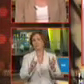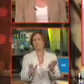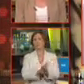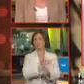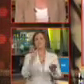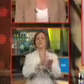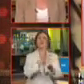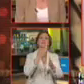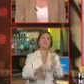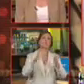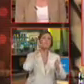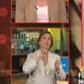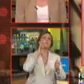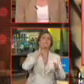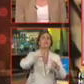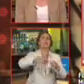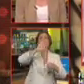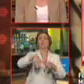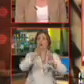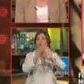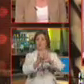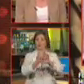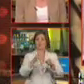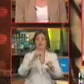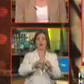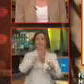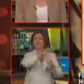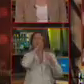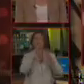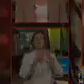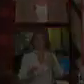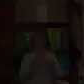república y salió libre por falta de elementos en su contra